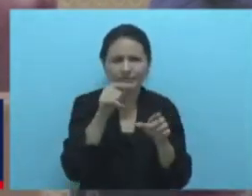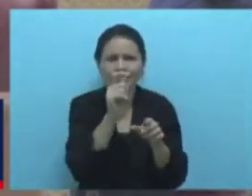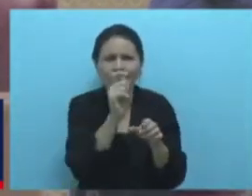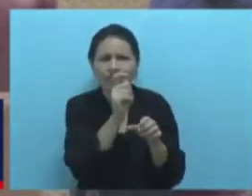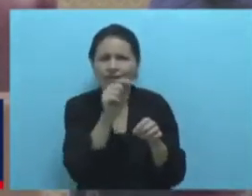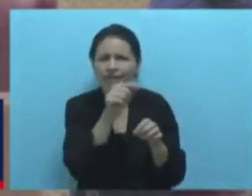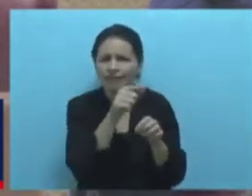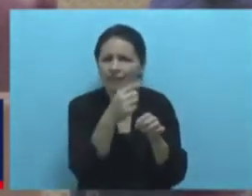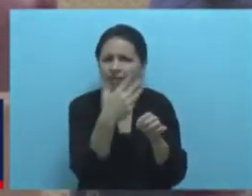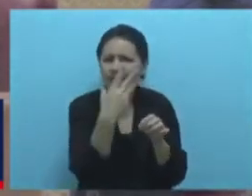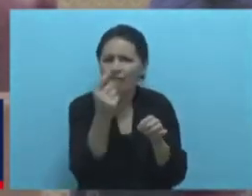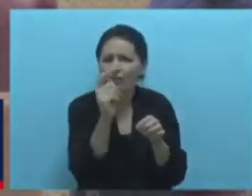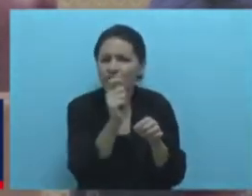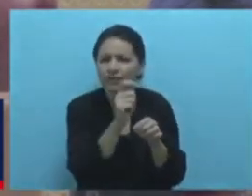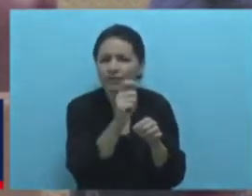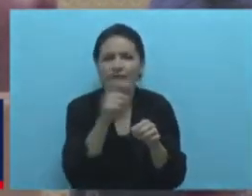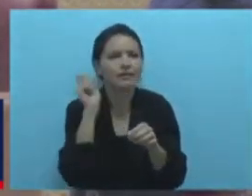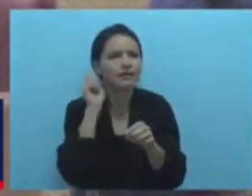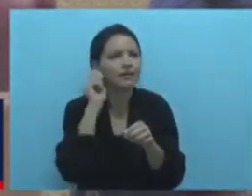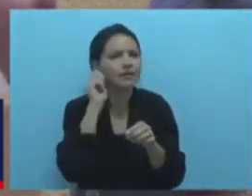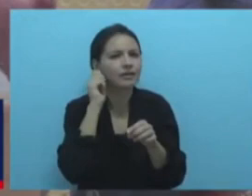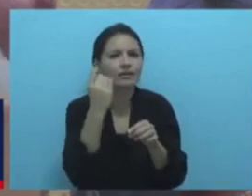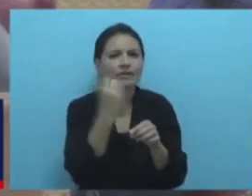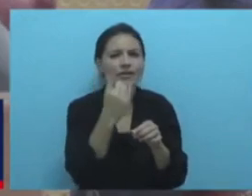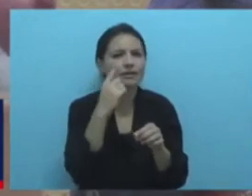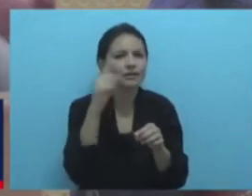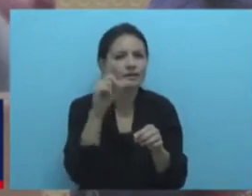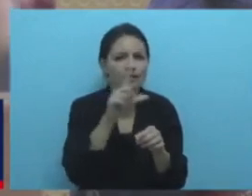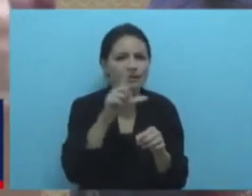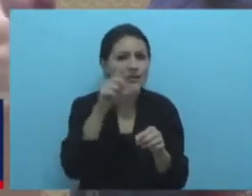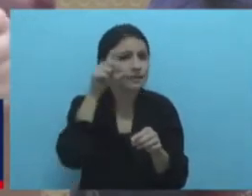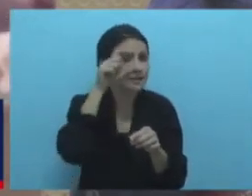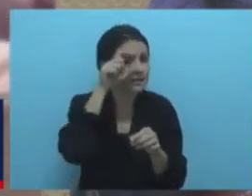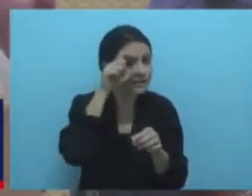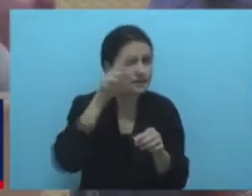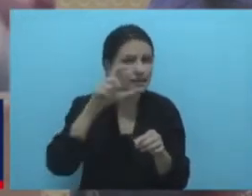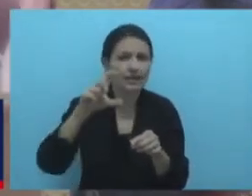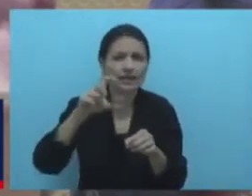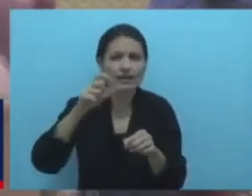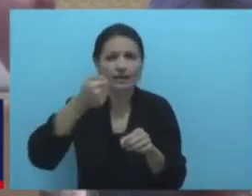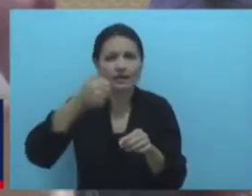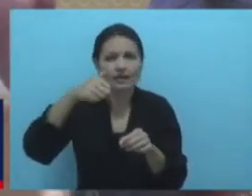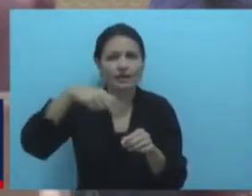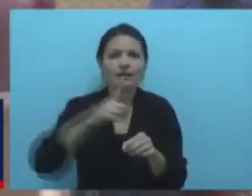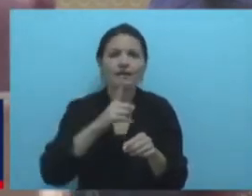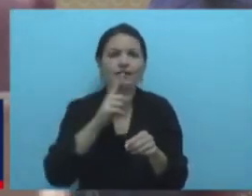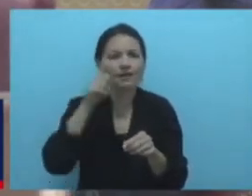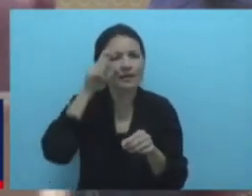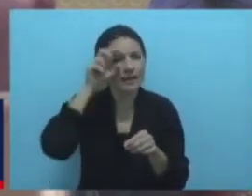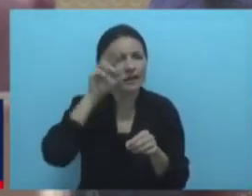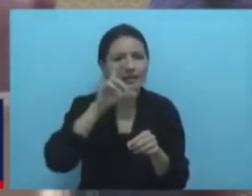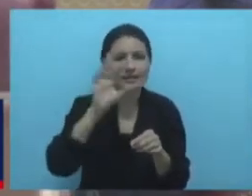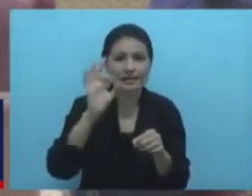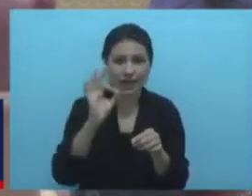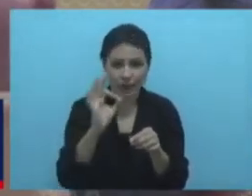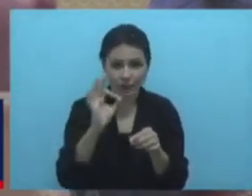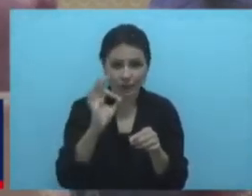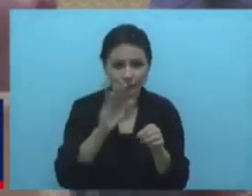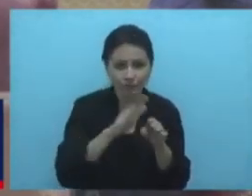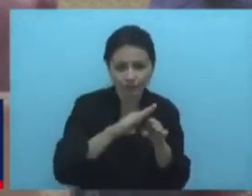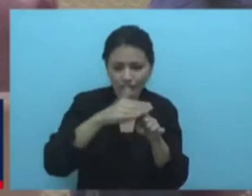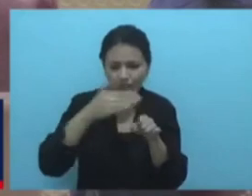todos y a su costado presentaba a un pollo también rabioso por el pollo vinardi que está preso